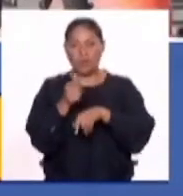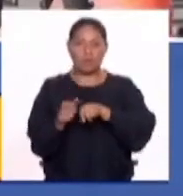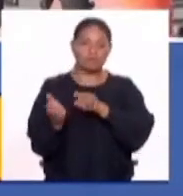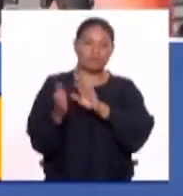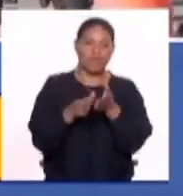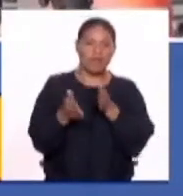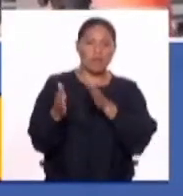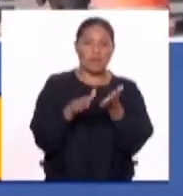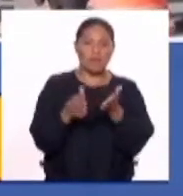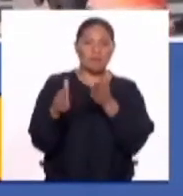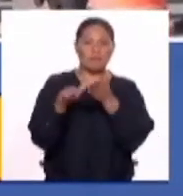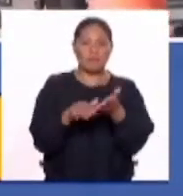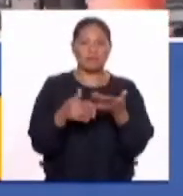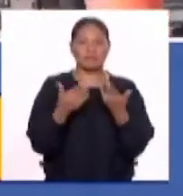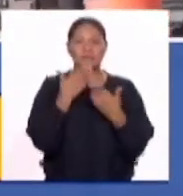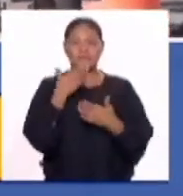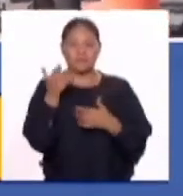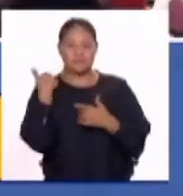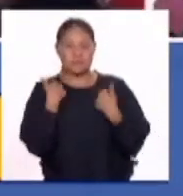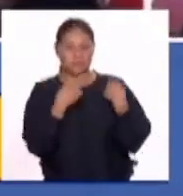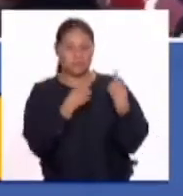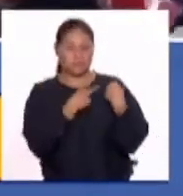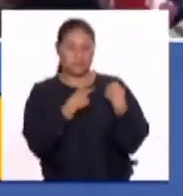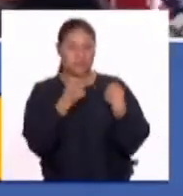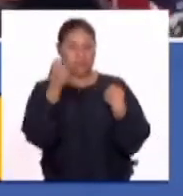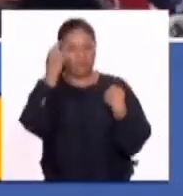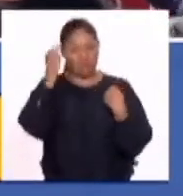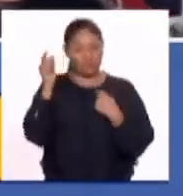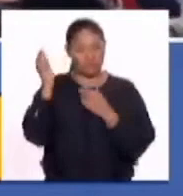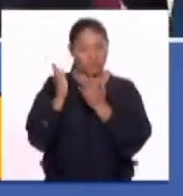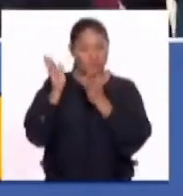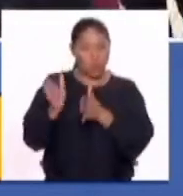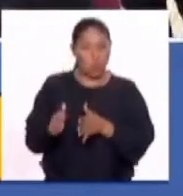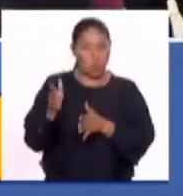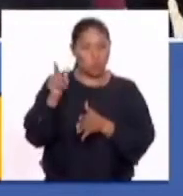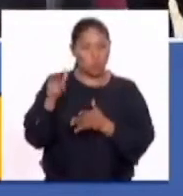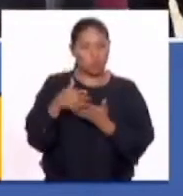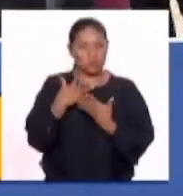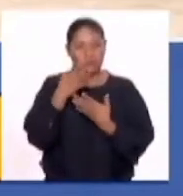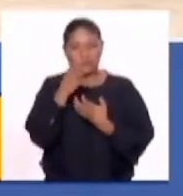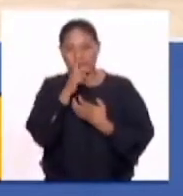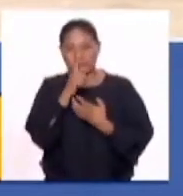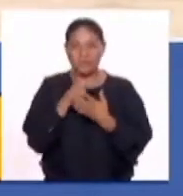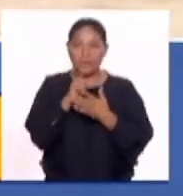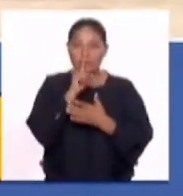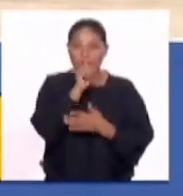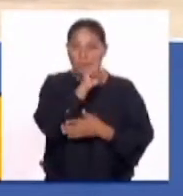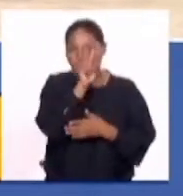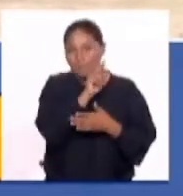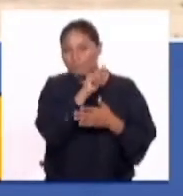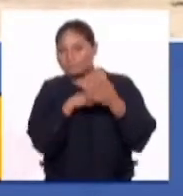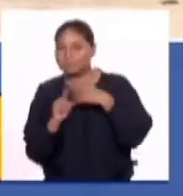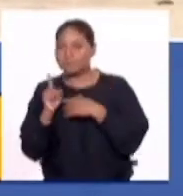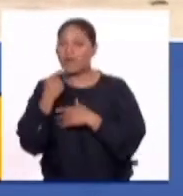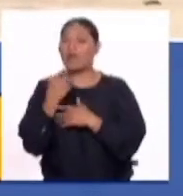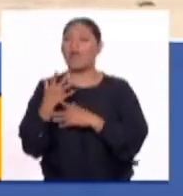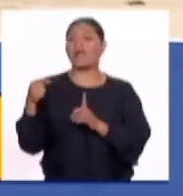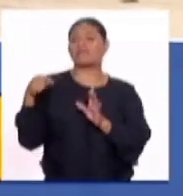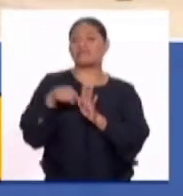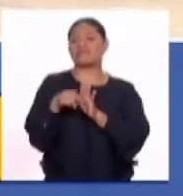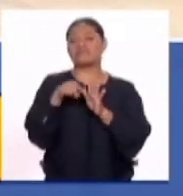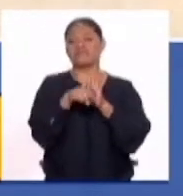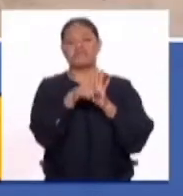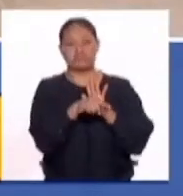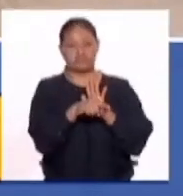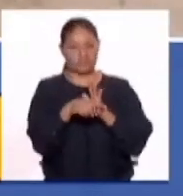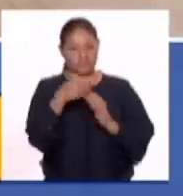Carabineros de Chile a manos de delincuentes de origen extranjero. Hay que decirlo aquí, el delincuente es delincuente siempre y